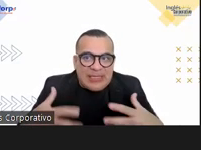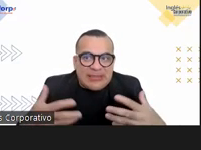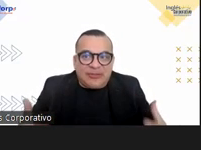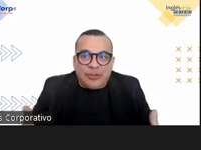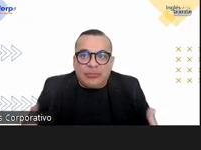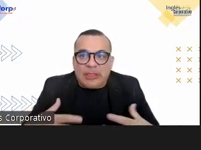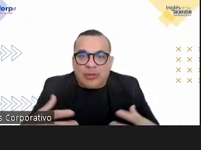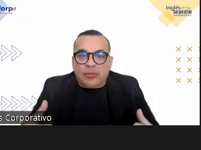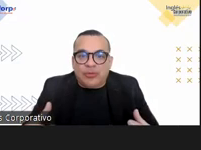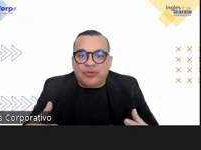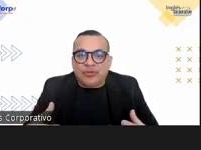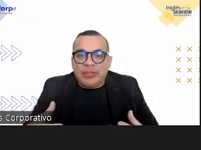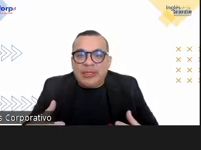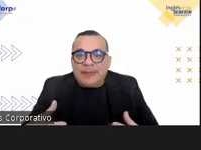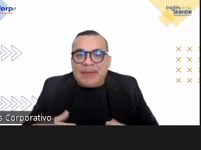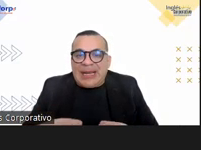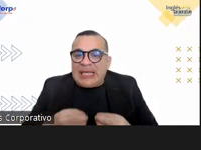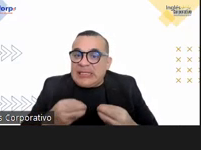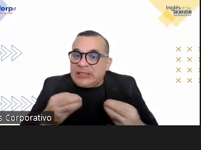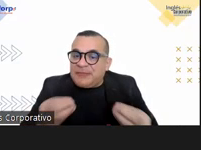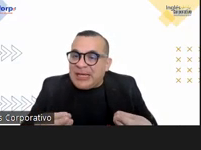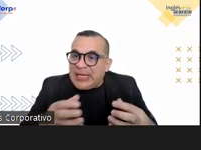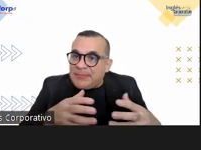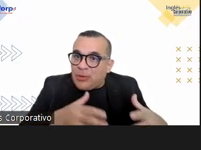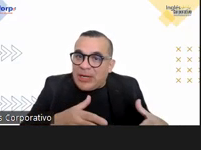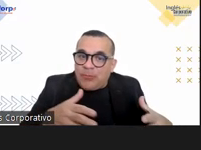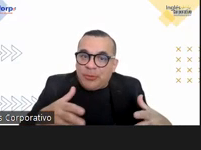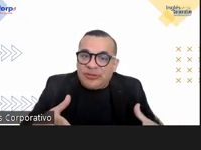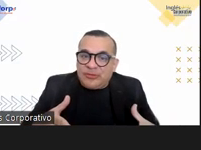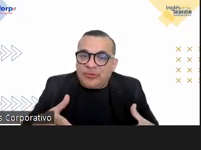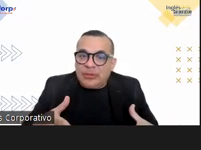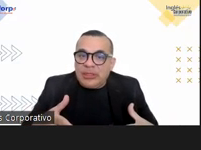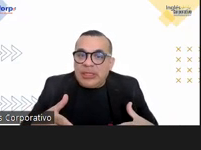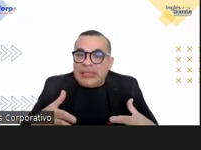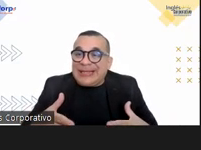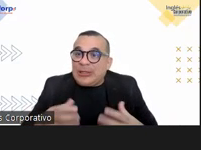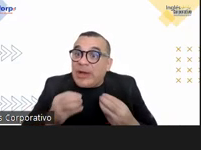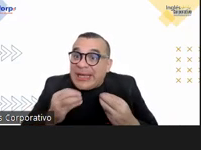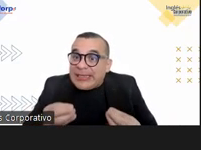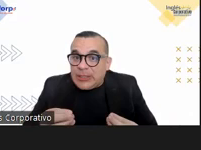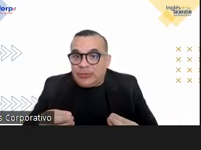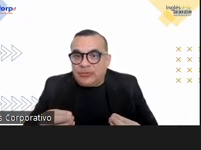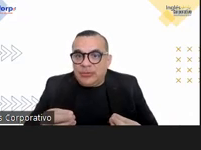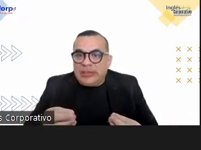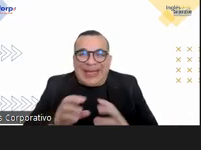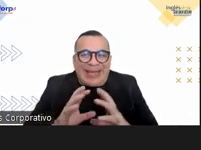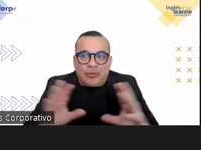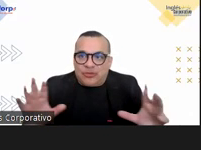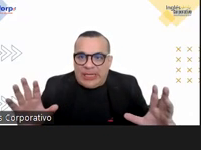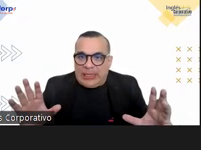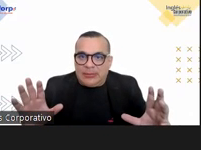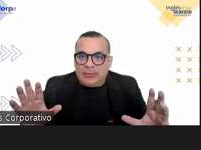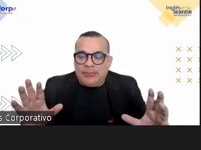la administración de los recursos para identificar y mejorar los procesos internos críticos